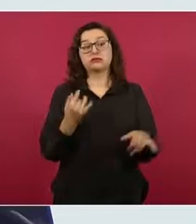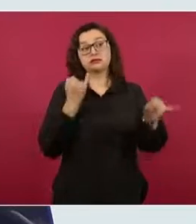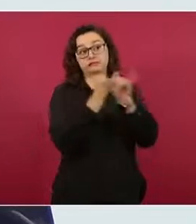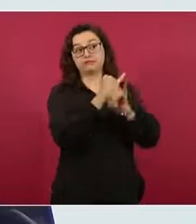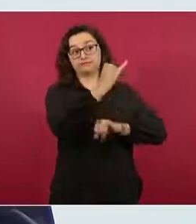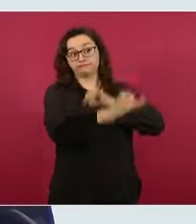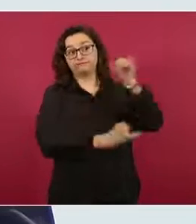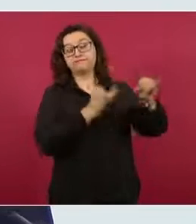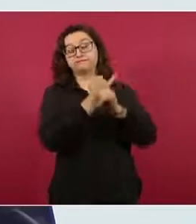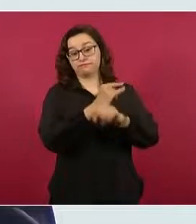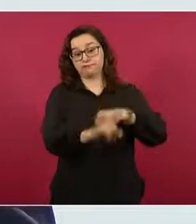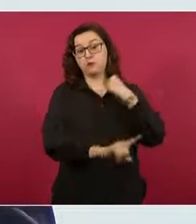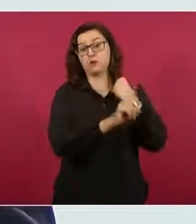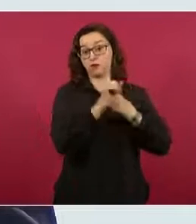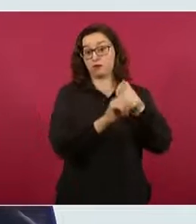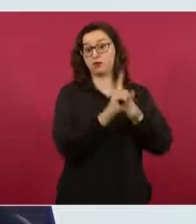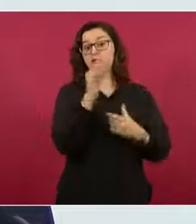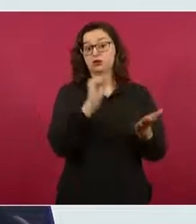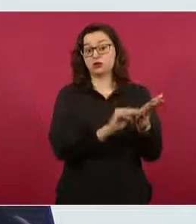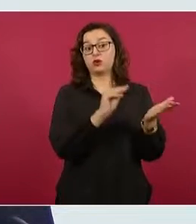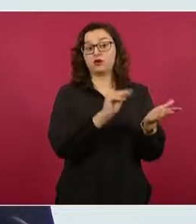5 de mayo a